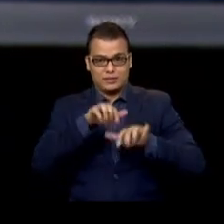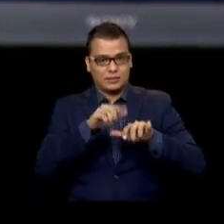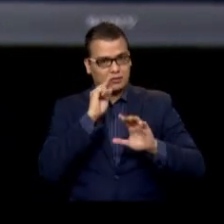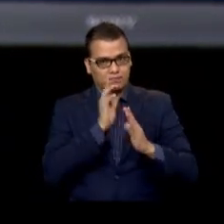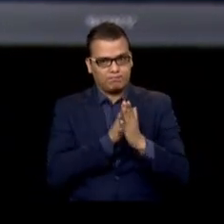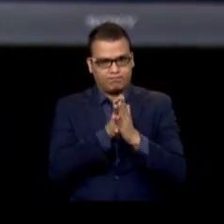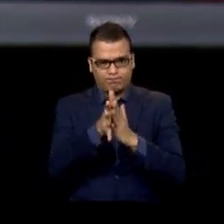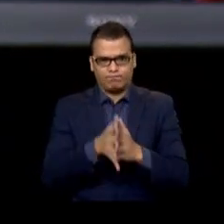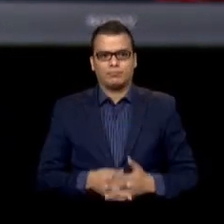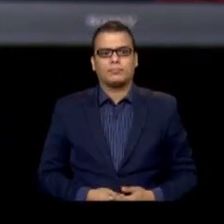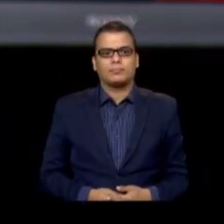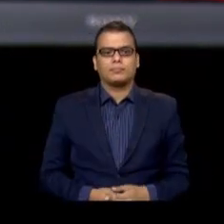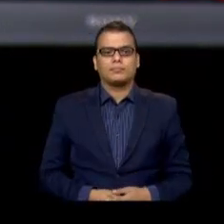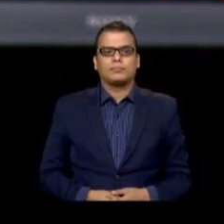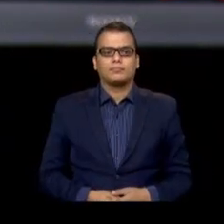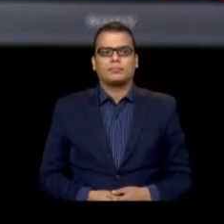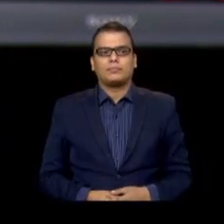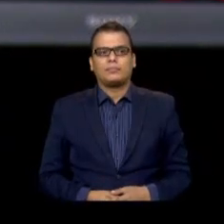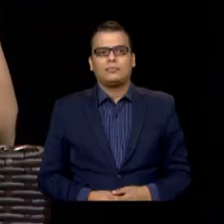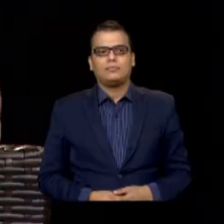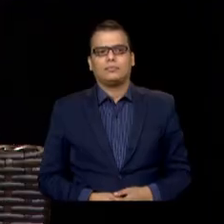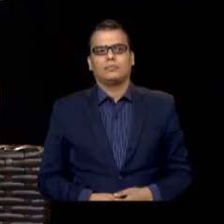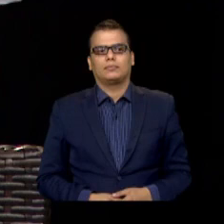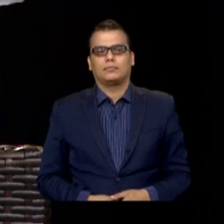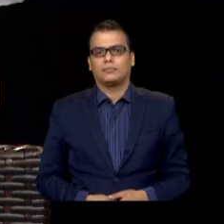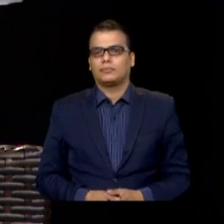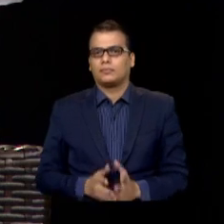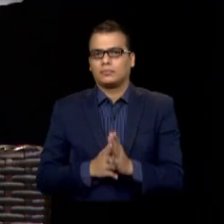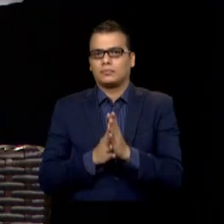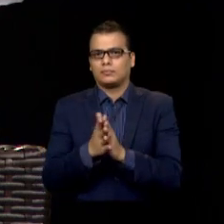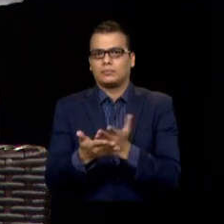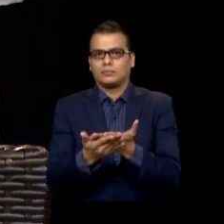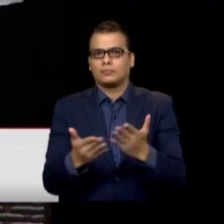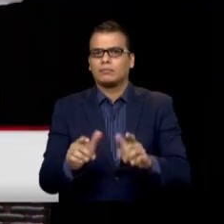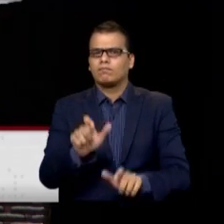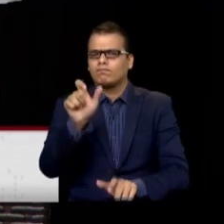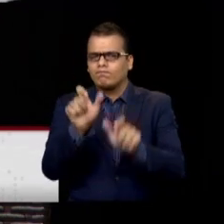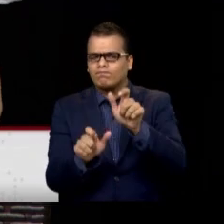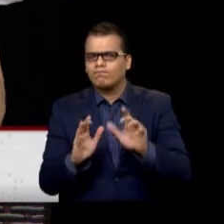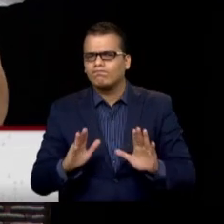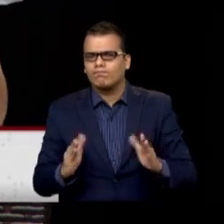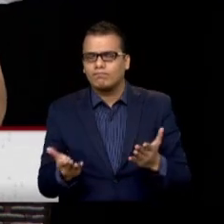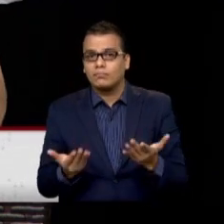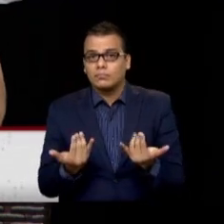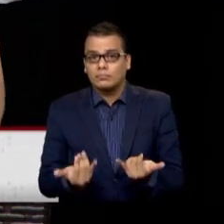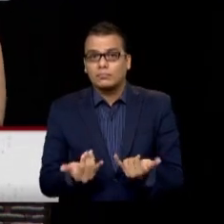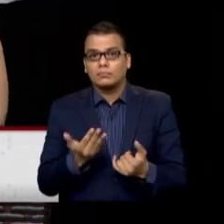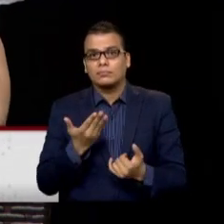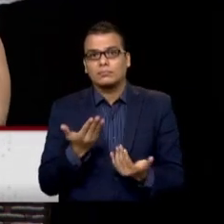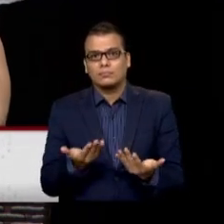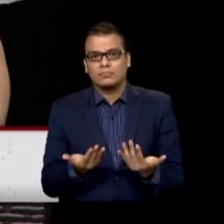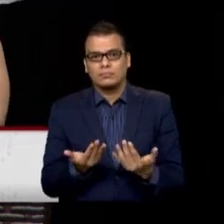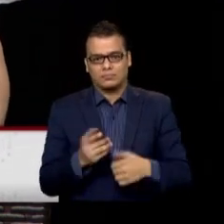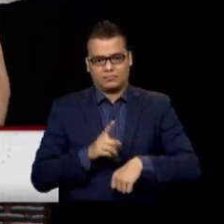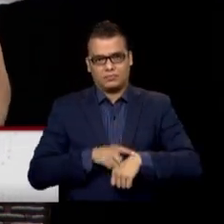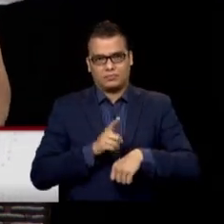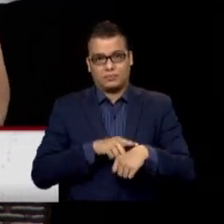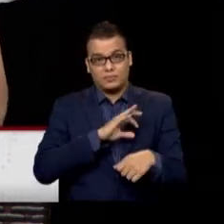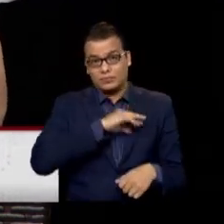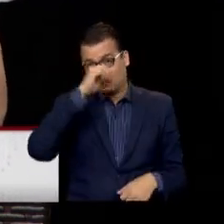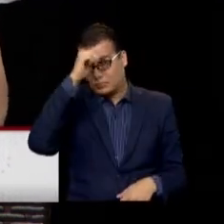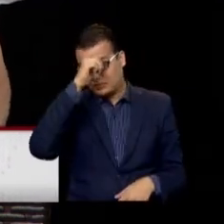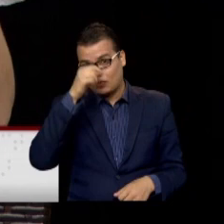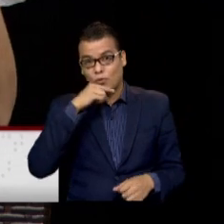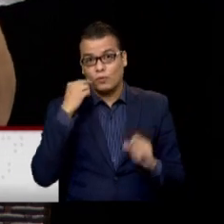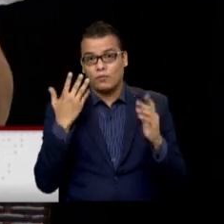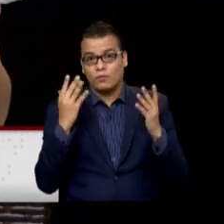los televidentes. Bueno, sí, el mensaje para todos los caleños es que aprovechemos este puente que tenemos para quedarnos